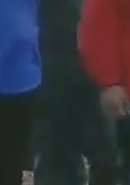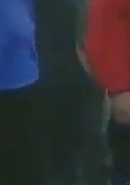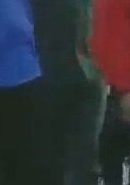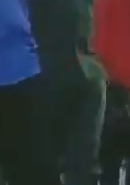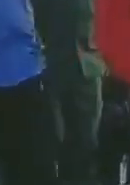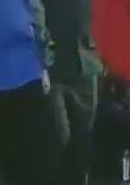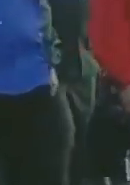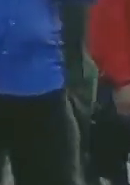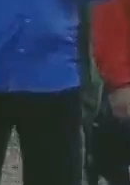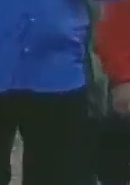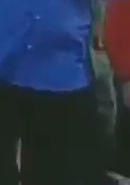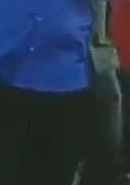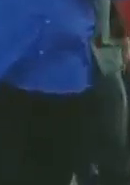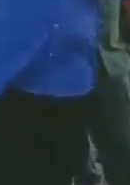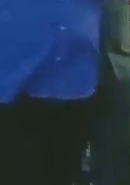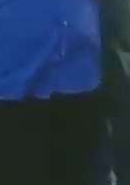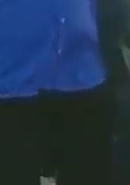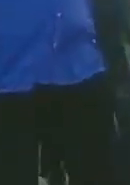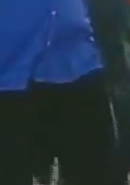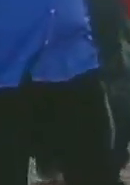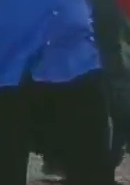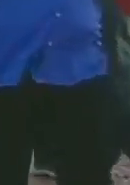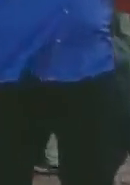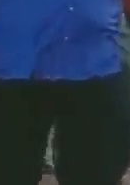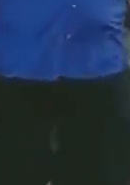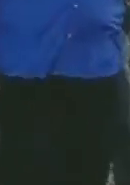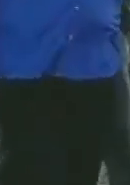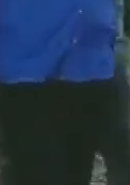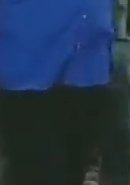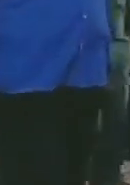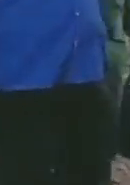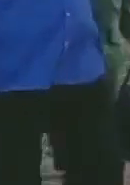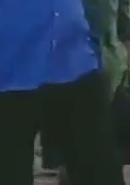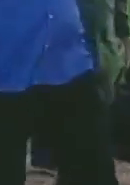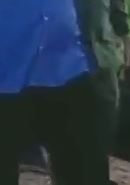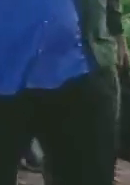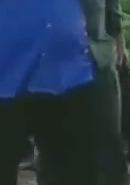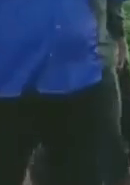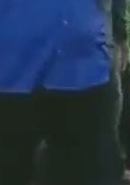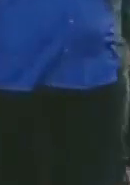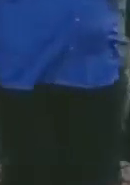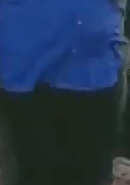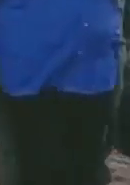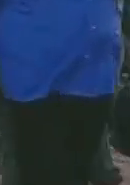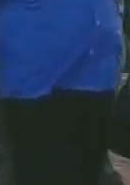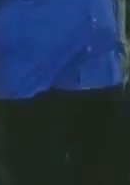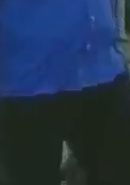productores de acá de Monagas, en la hacienda Auro Branco,